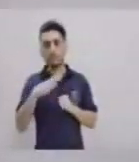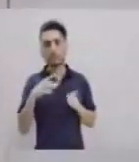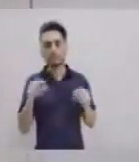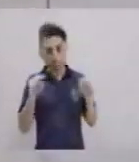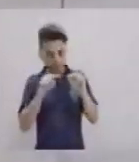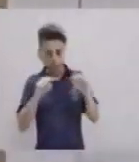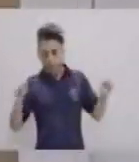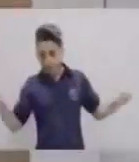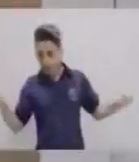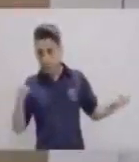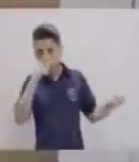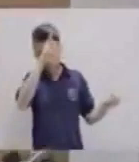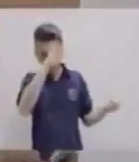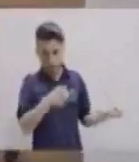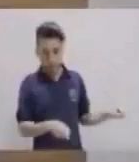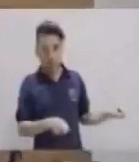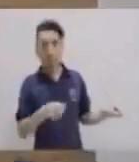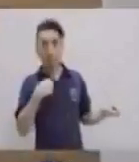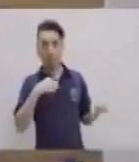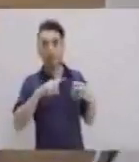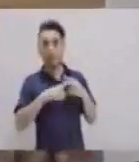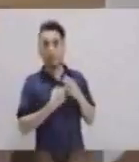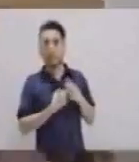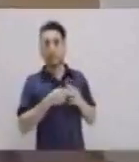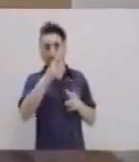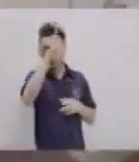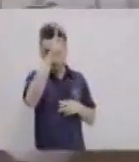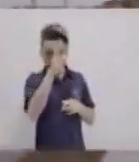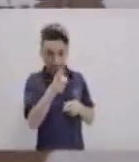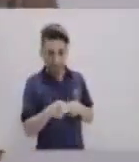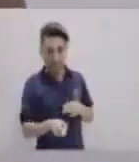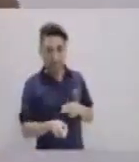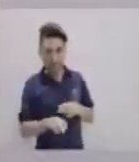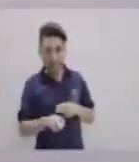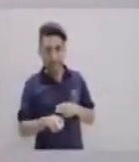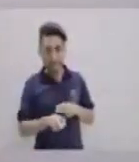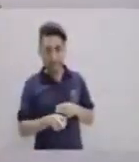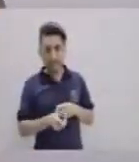horizontal y una asíntota vertical. Vamos a empezar primero por la asíntota vertical,